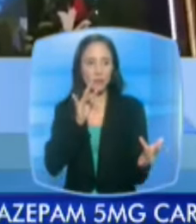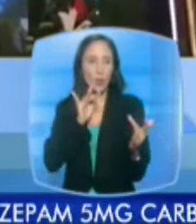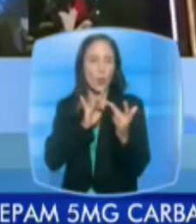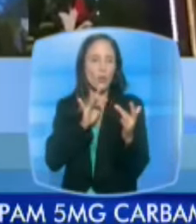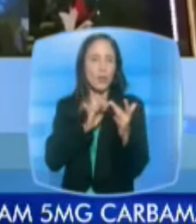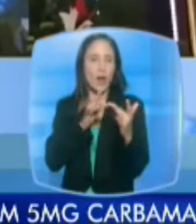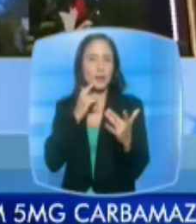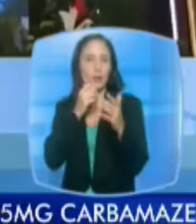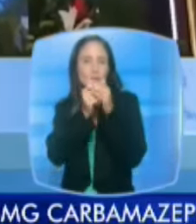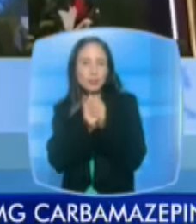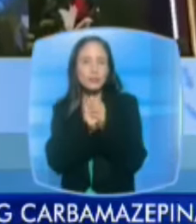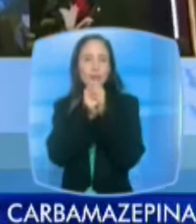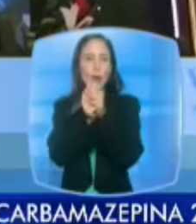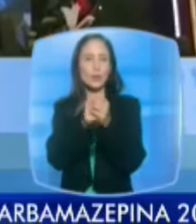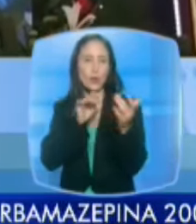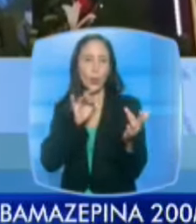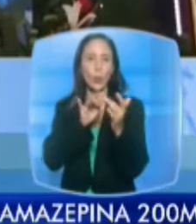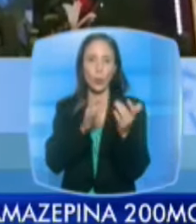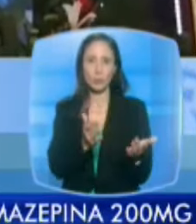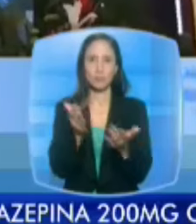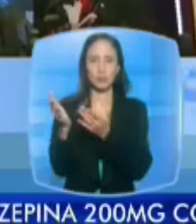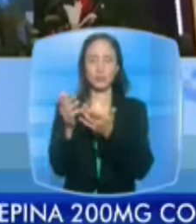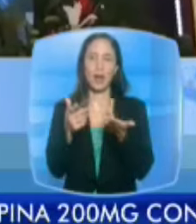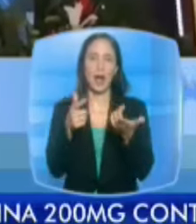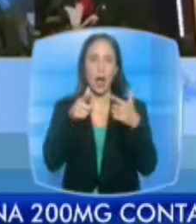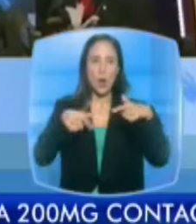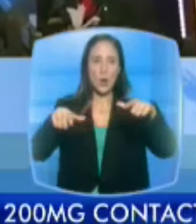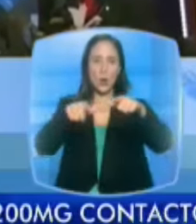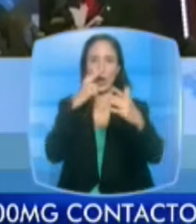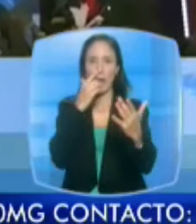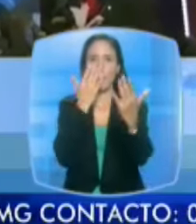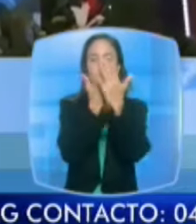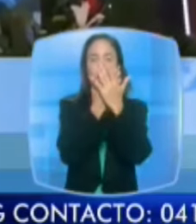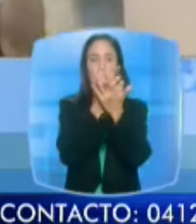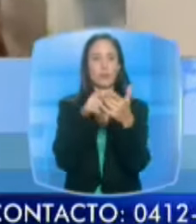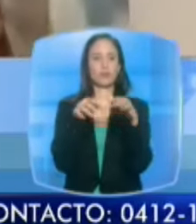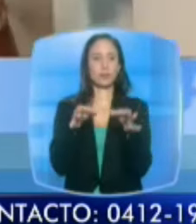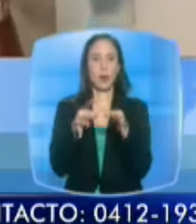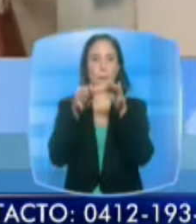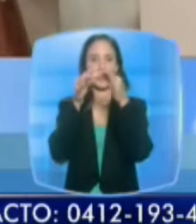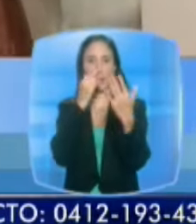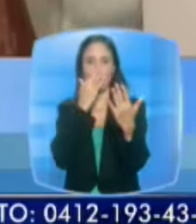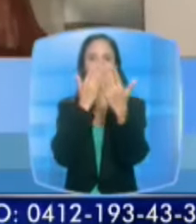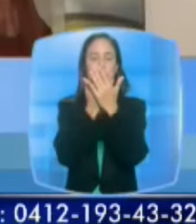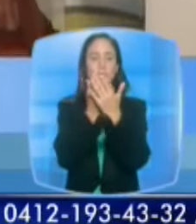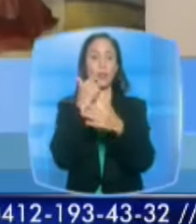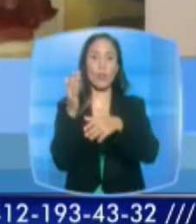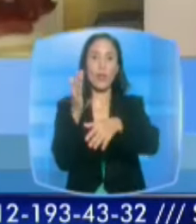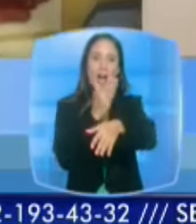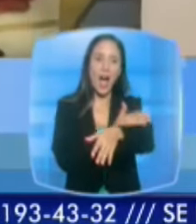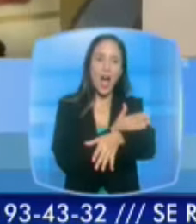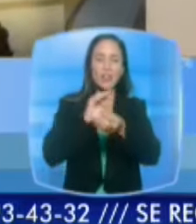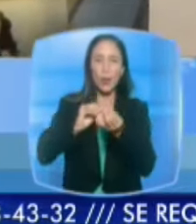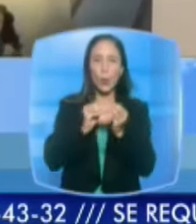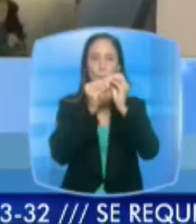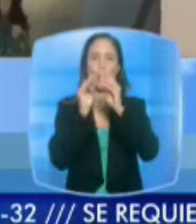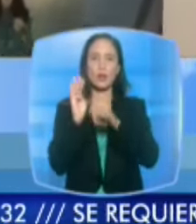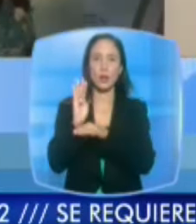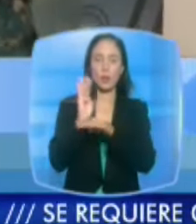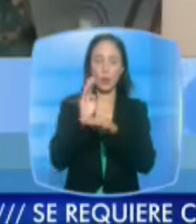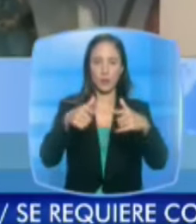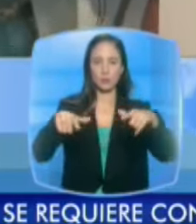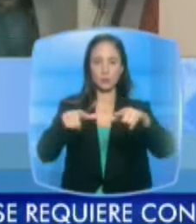la Divina Pastora Peregrina, quien se encuentra en uno de los primeros altares, en donde anteriormente se resguardaba su